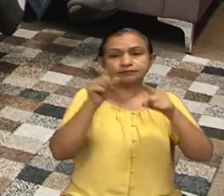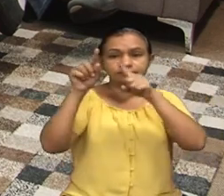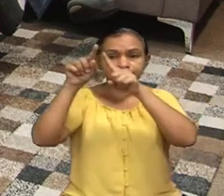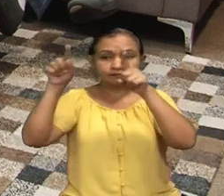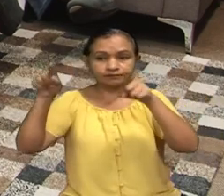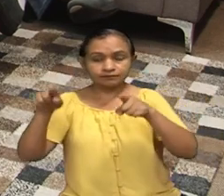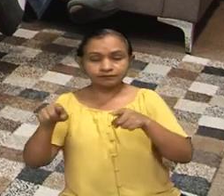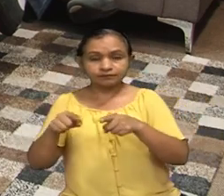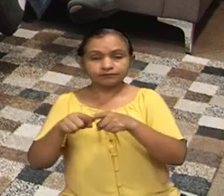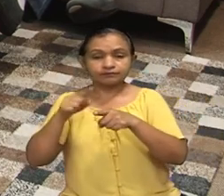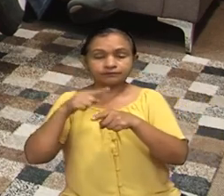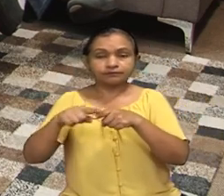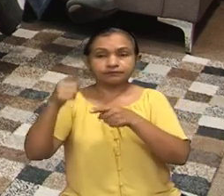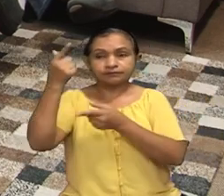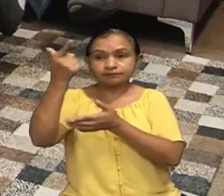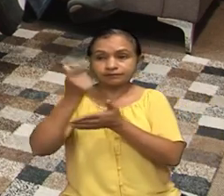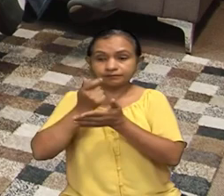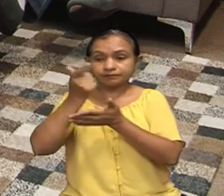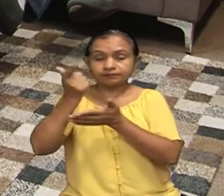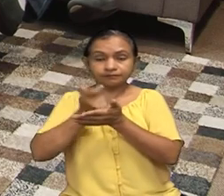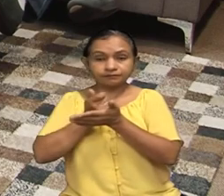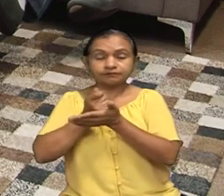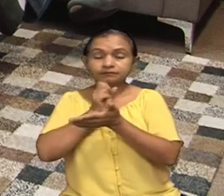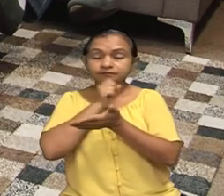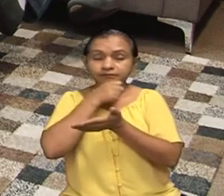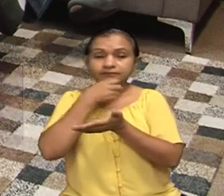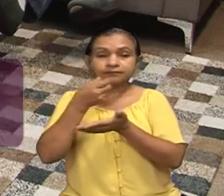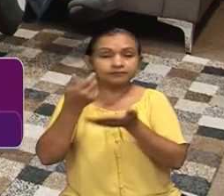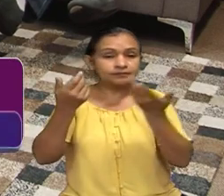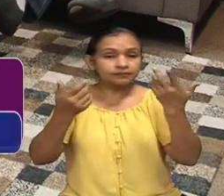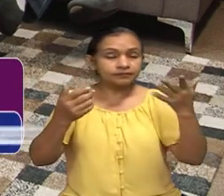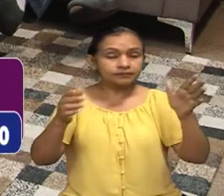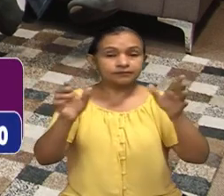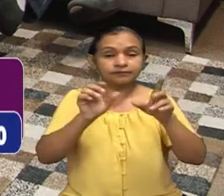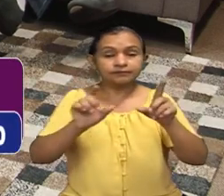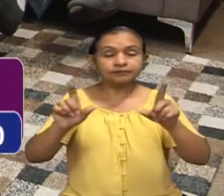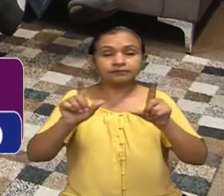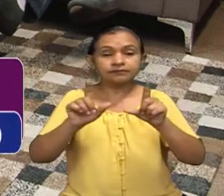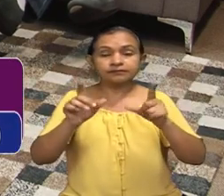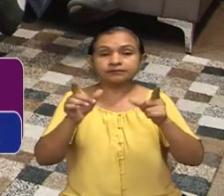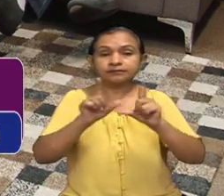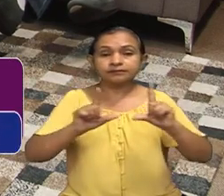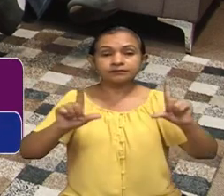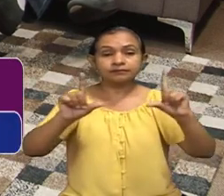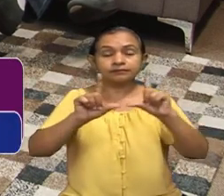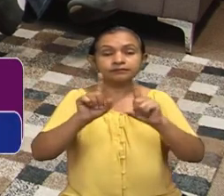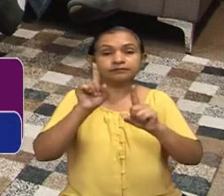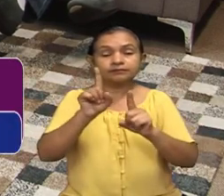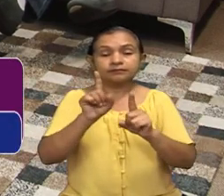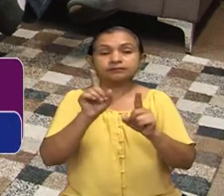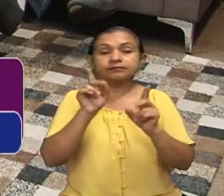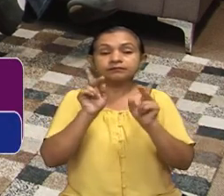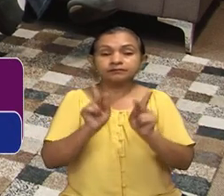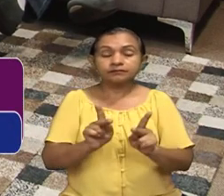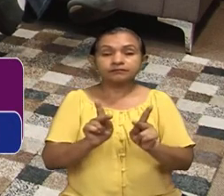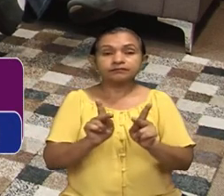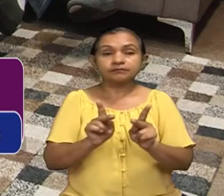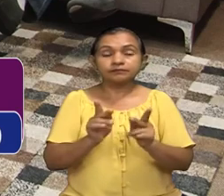cheque de la pensión o de la jubilación o cualquier otra ventanilla, debe de haber